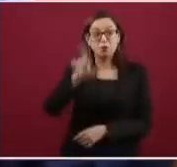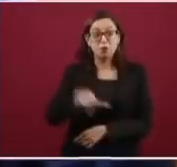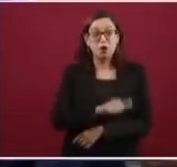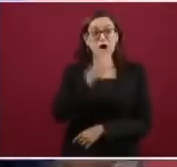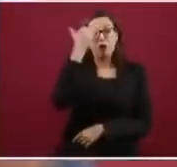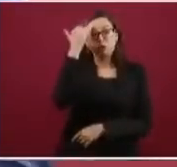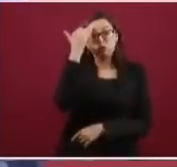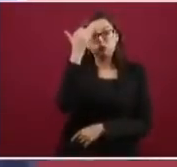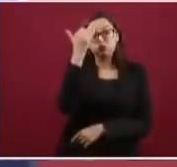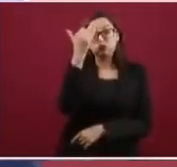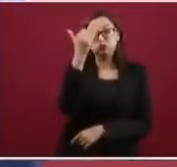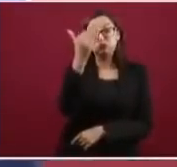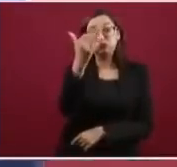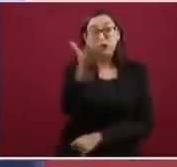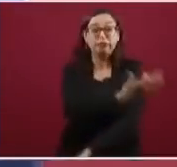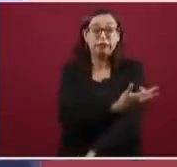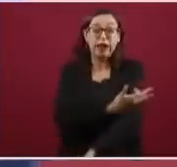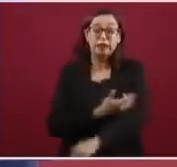cómo